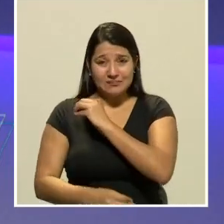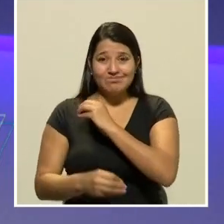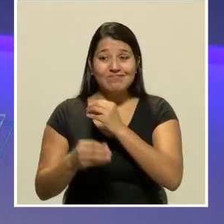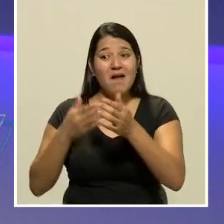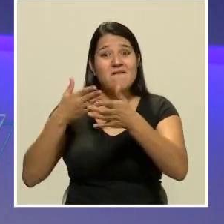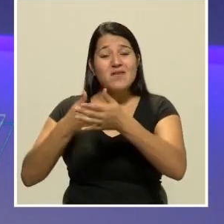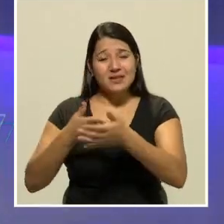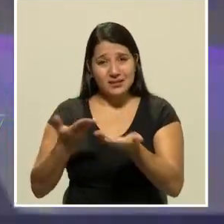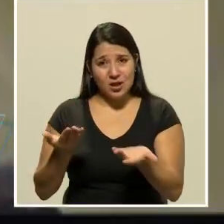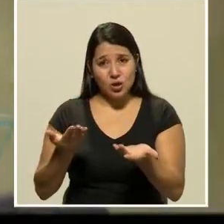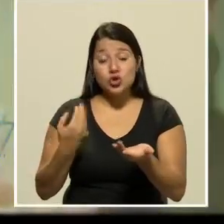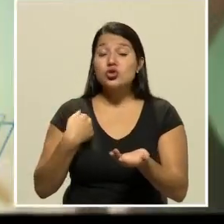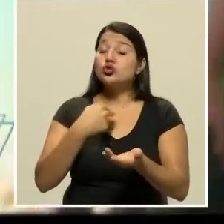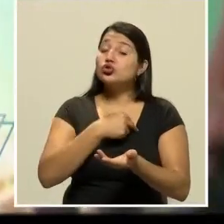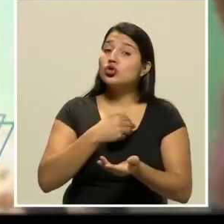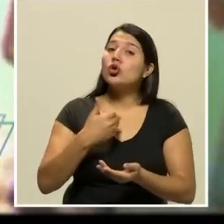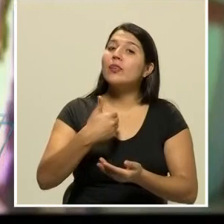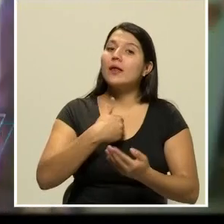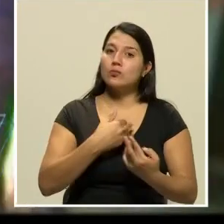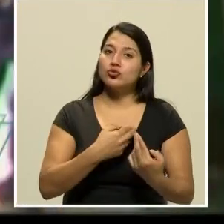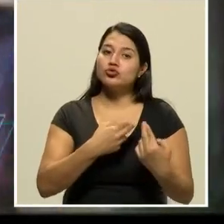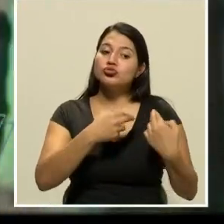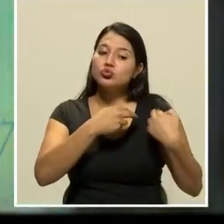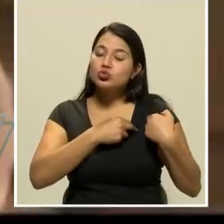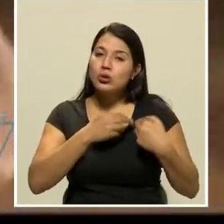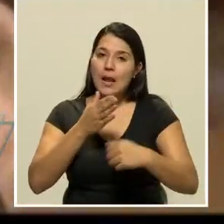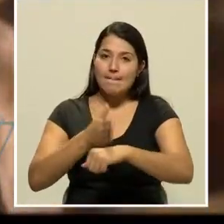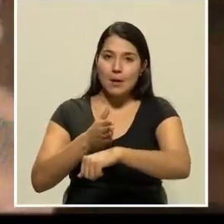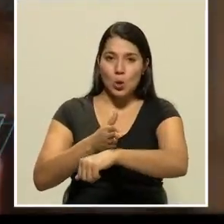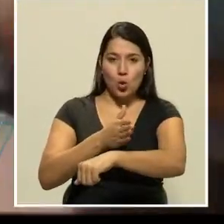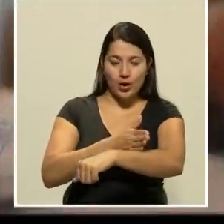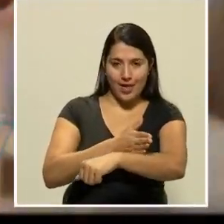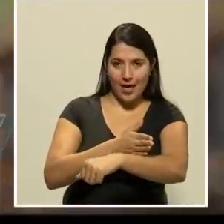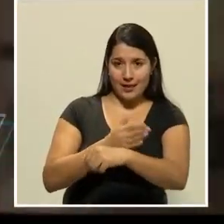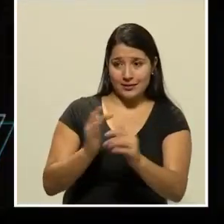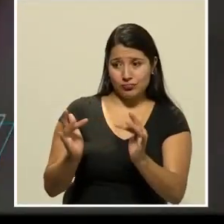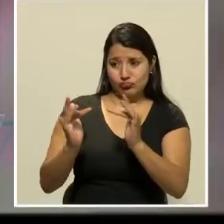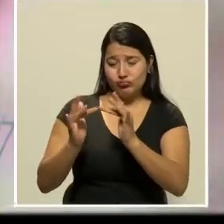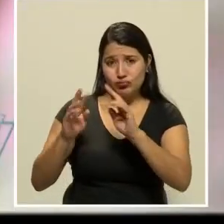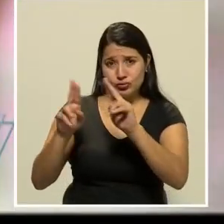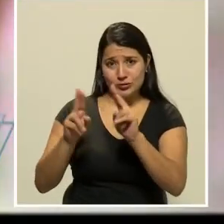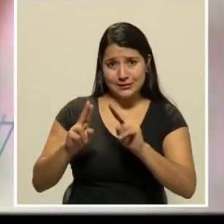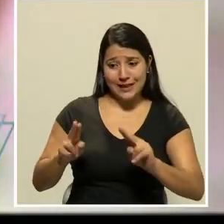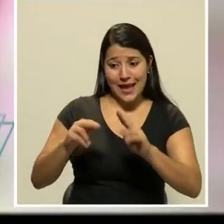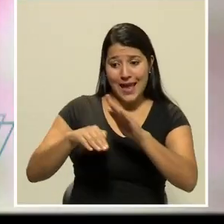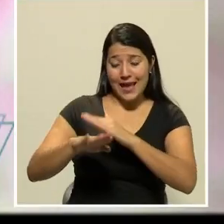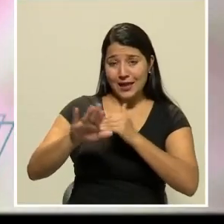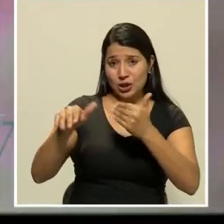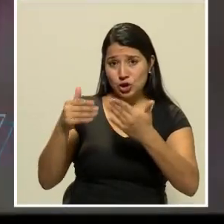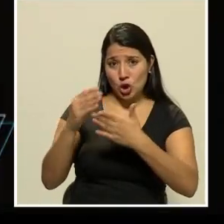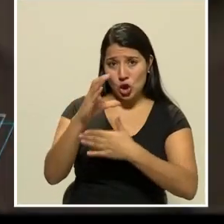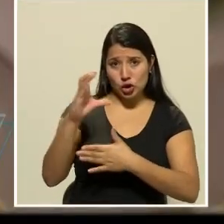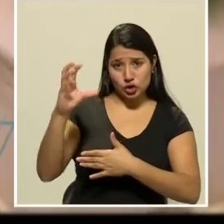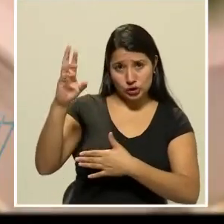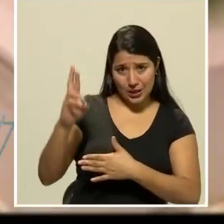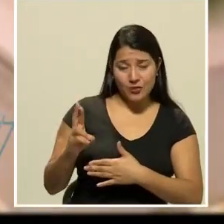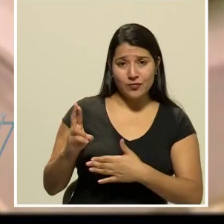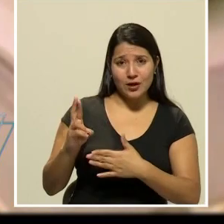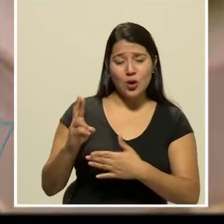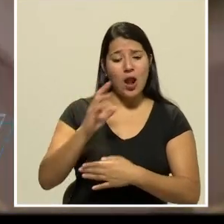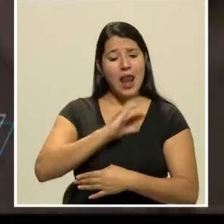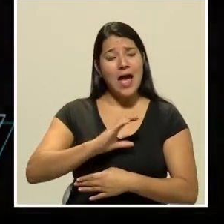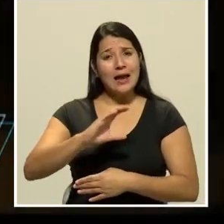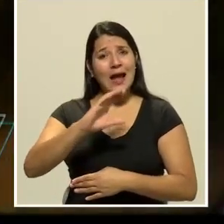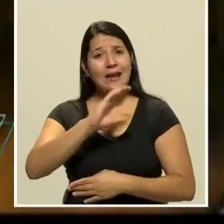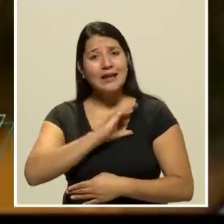pendiente de mejorar la conectividad en todo el país. La calidad el ancho de banda que disfrutamos